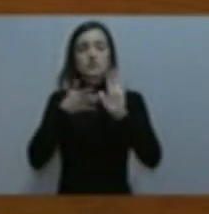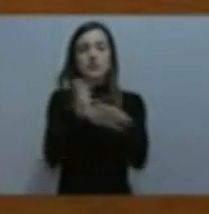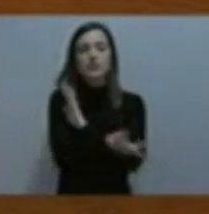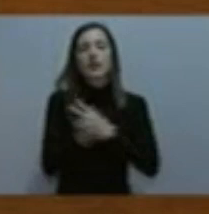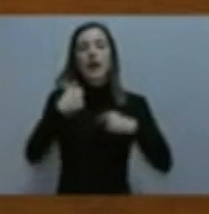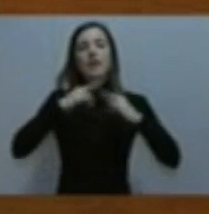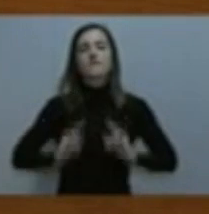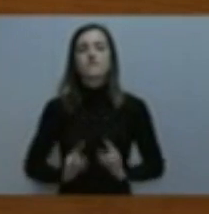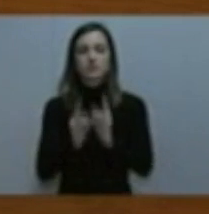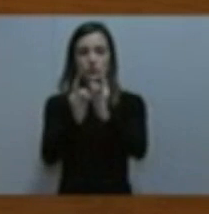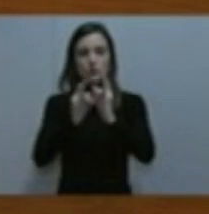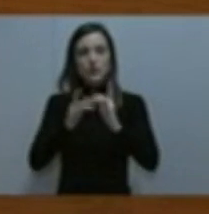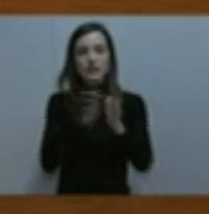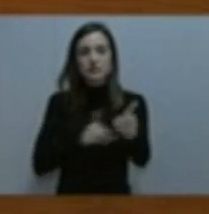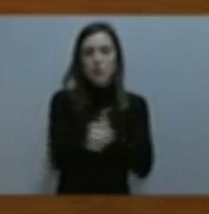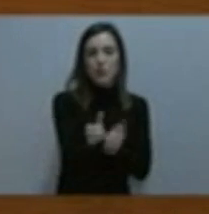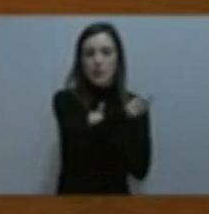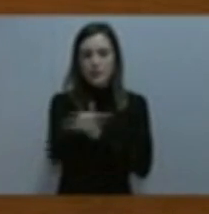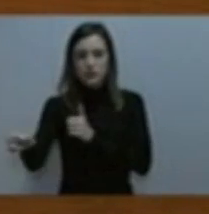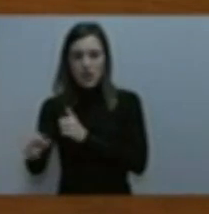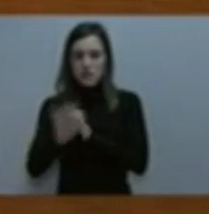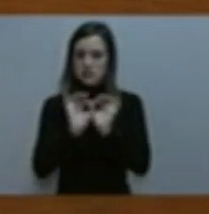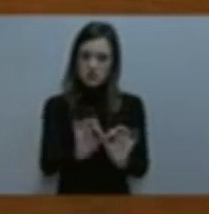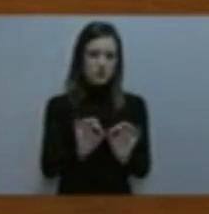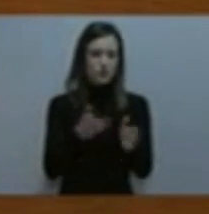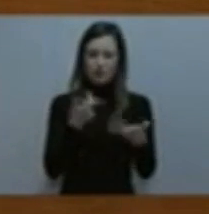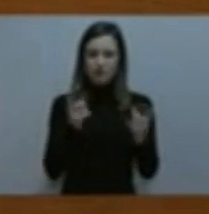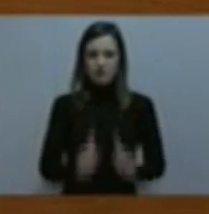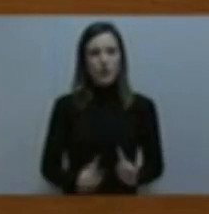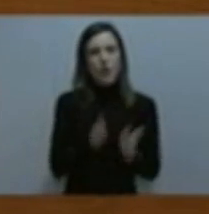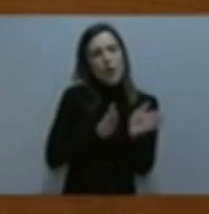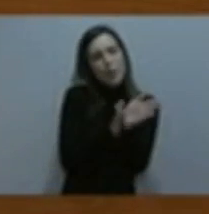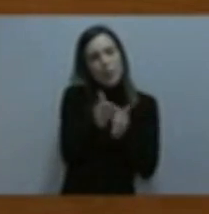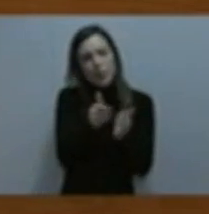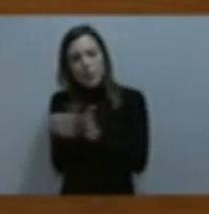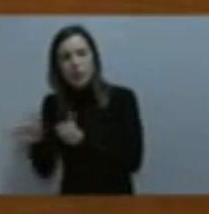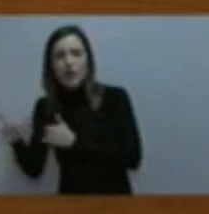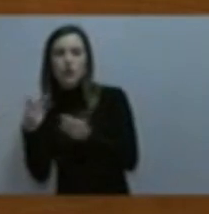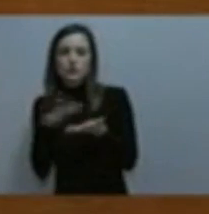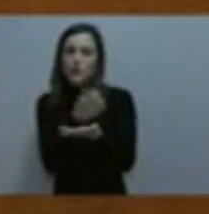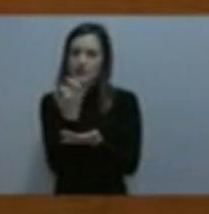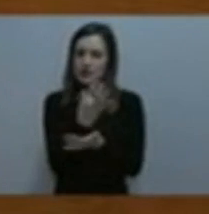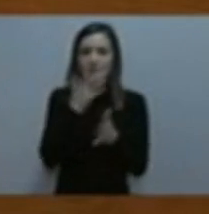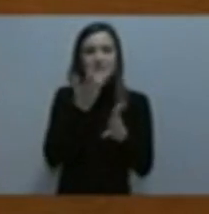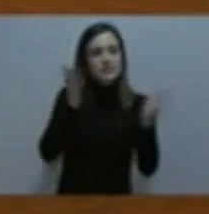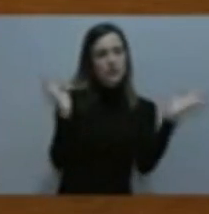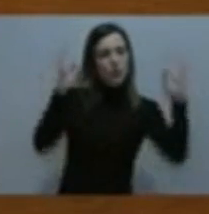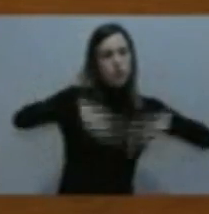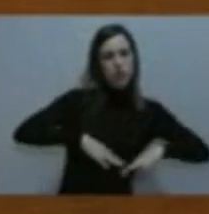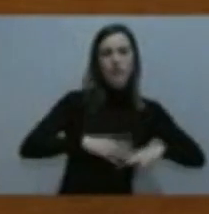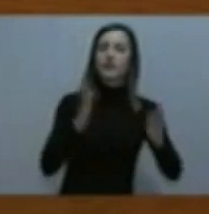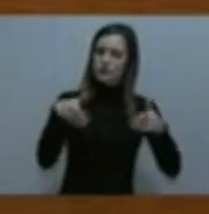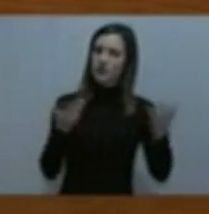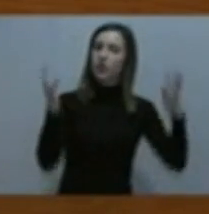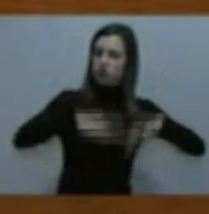infraestructuras estuvieran por delante de la gente y hay que explorar todas las vías y si hay que demoler, habrá que demoler. Y la